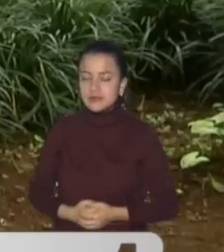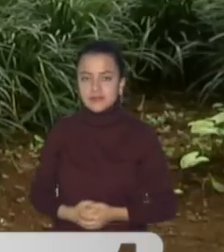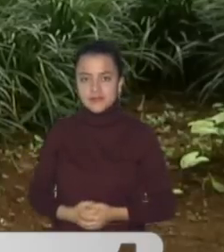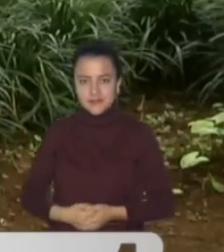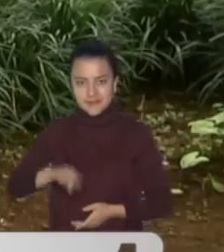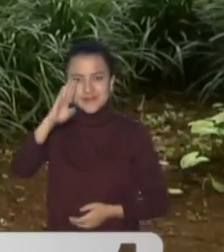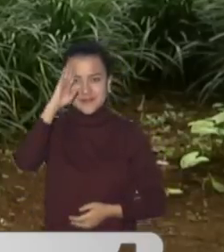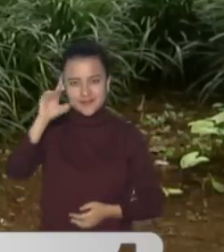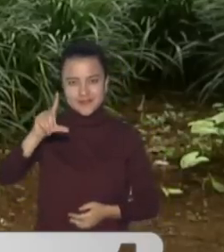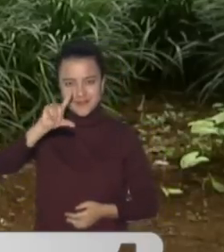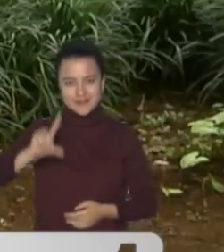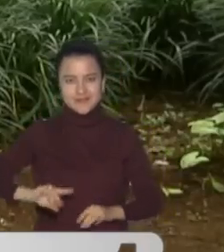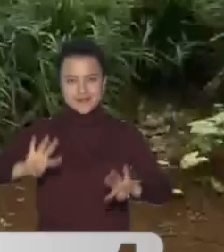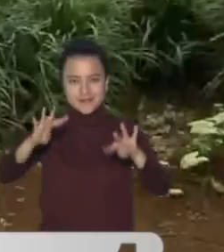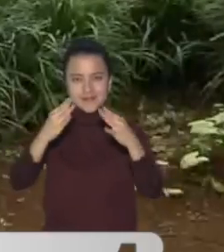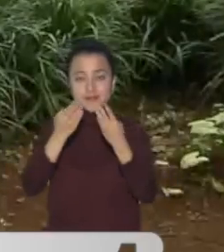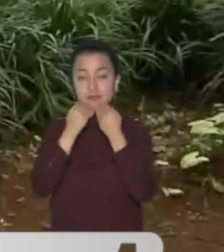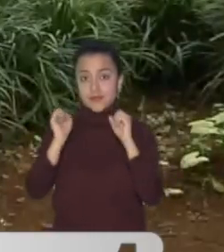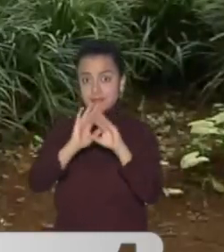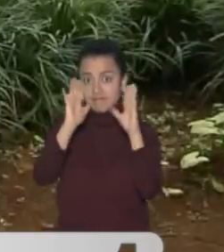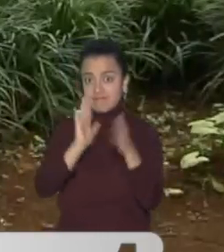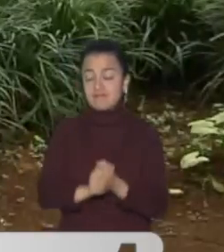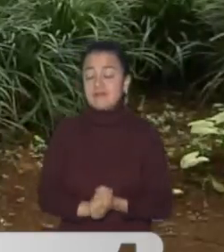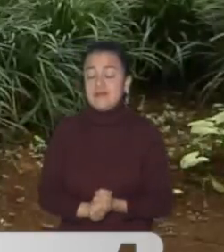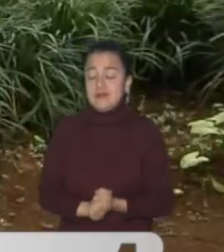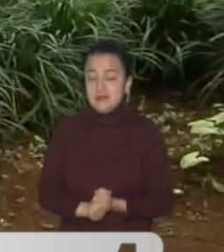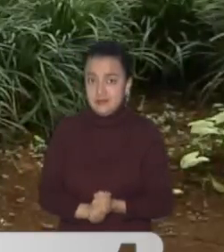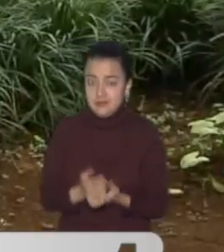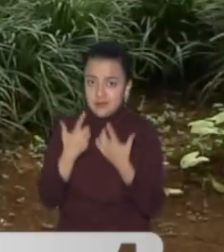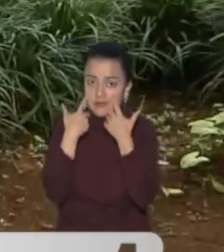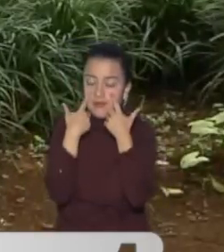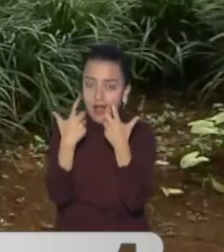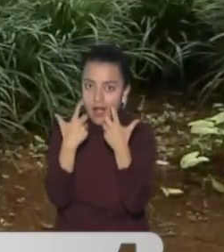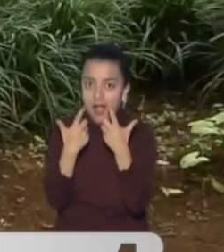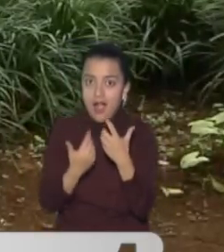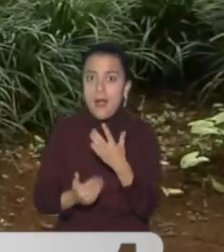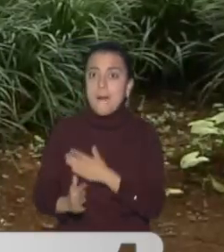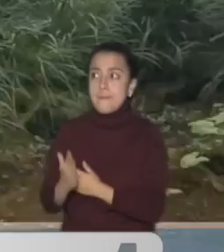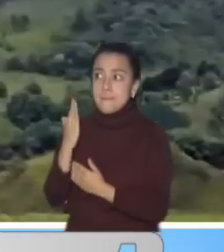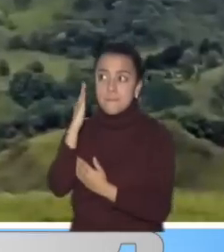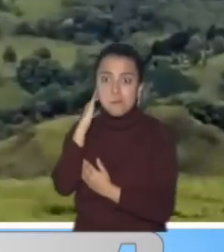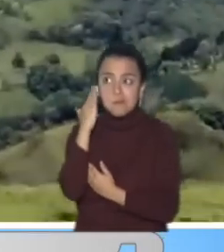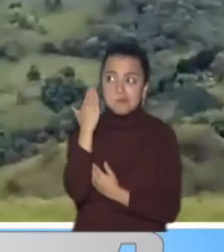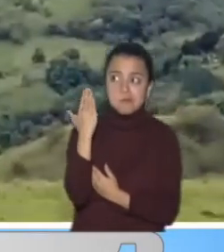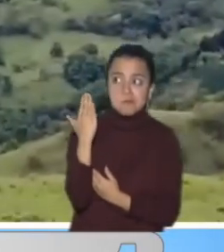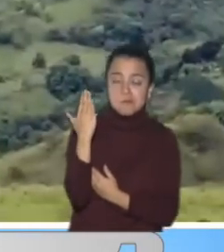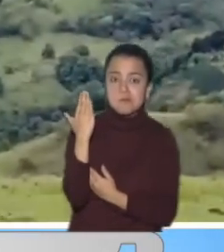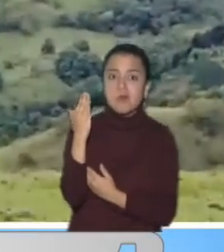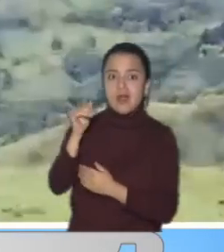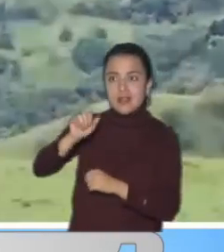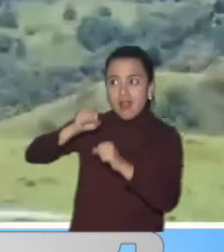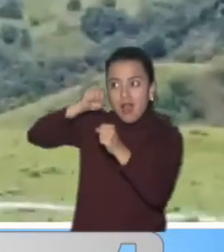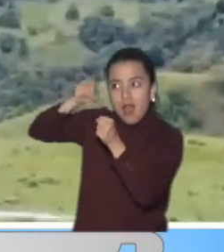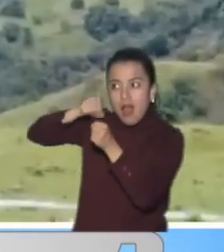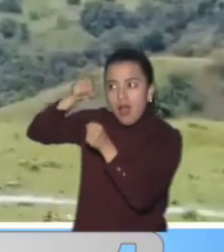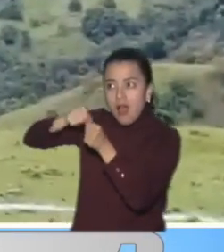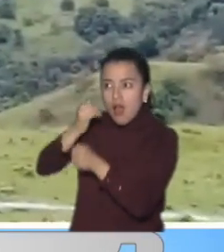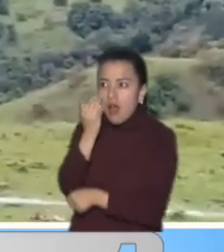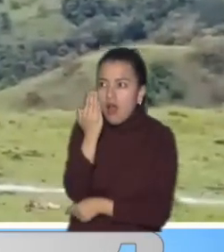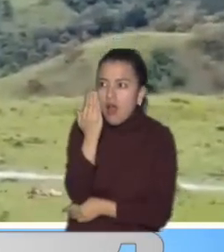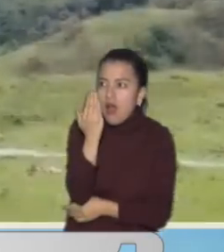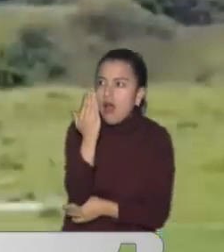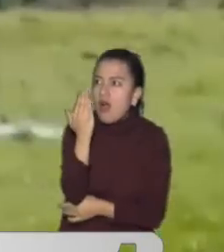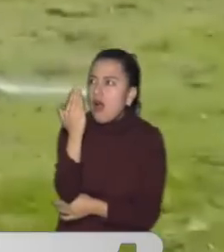Hola Luisa y televidentes, buenos días. Este impactante incidente quedó grabado en un video justamente cuando este helicóptero intentaba